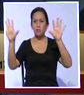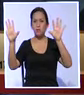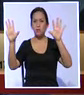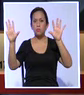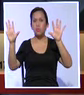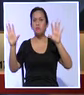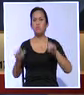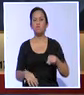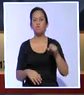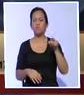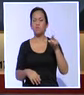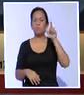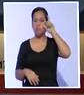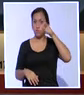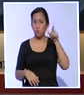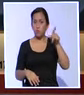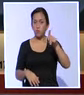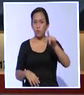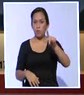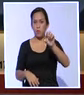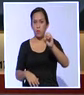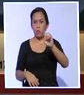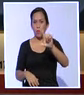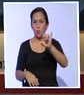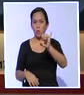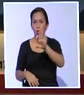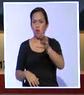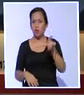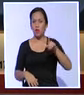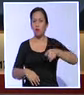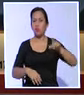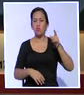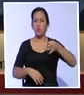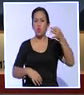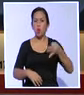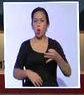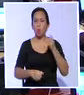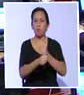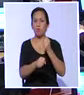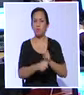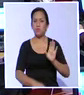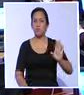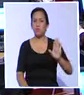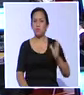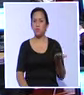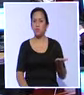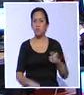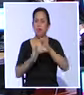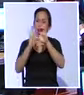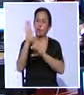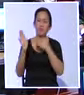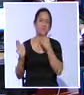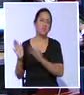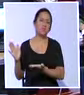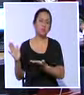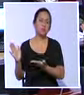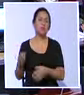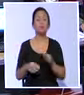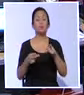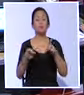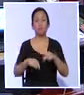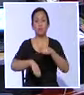que hayan cumplido sus funciones establecidas en la constitución y en la ley la sesión se instaló a las 15